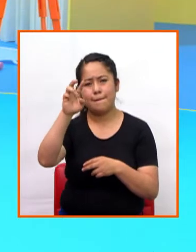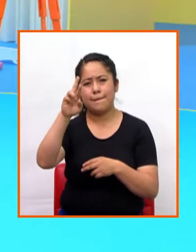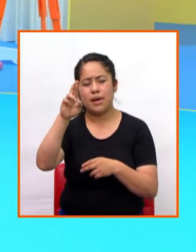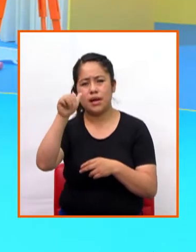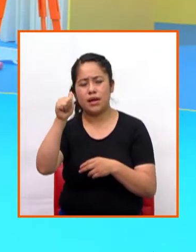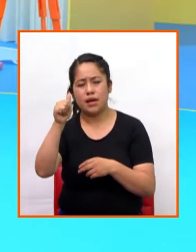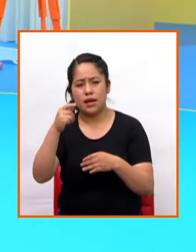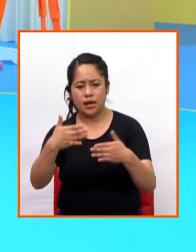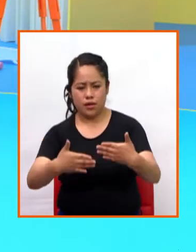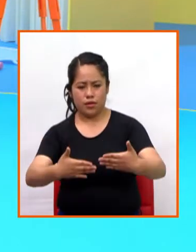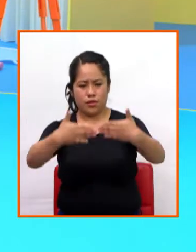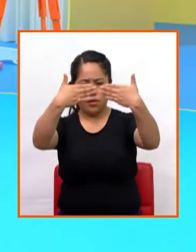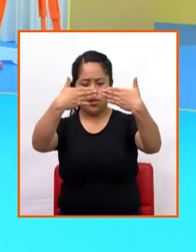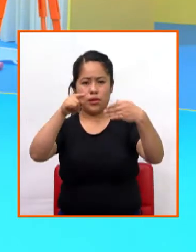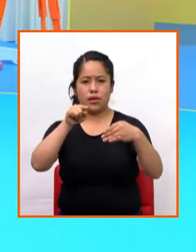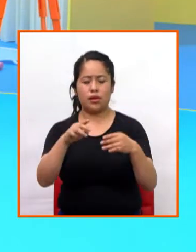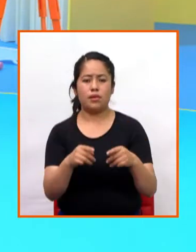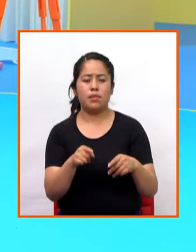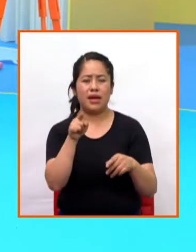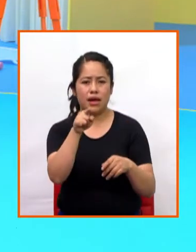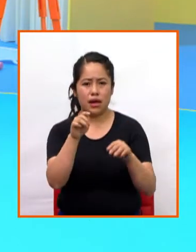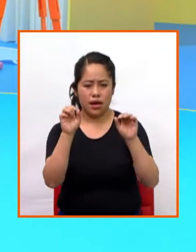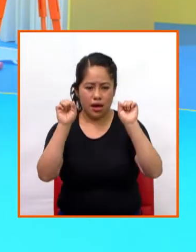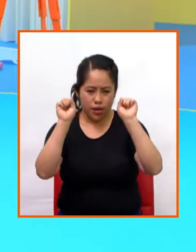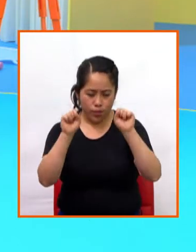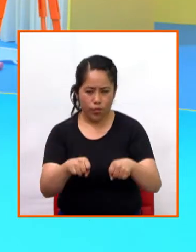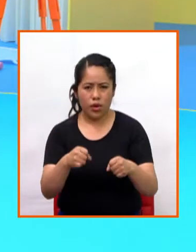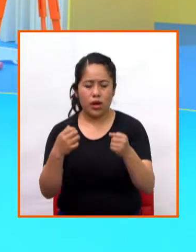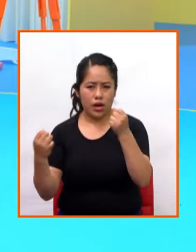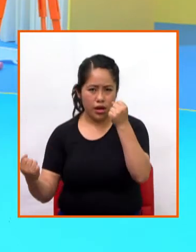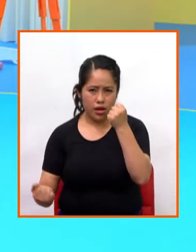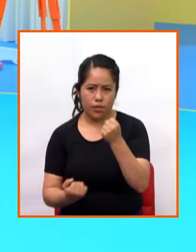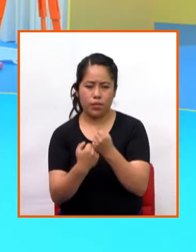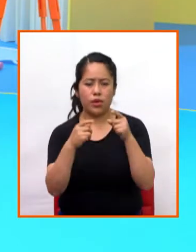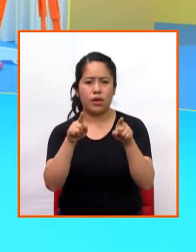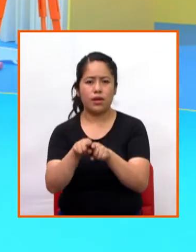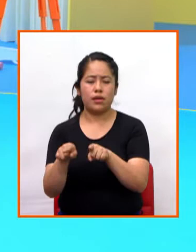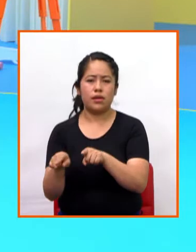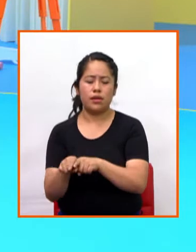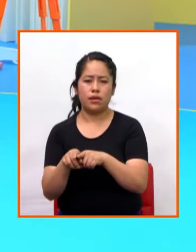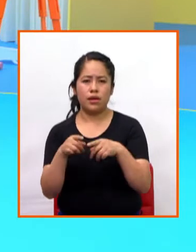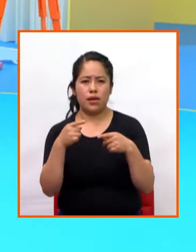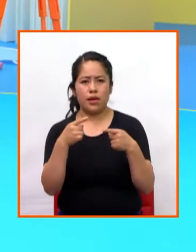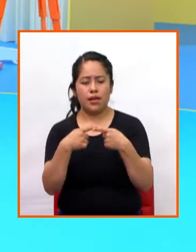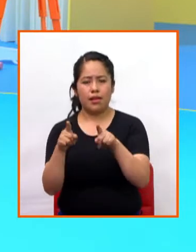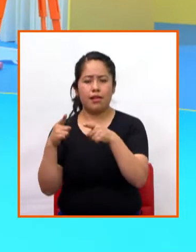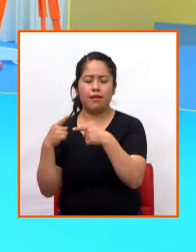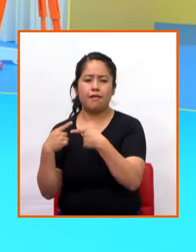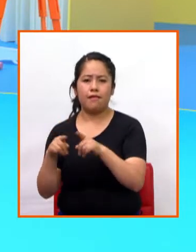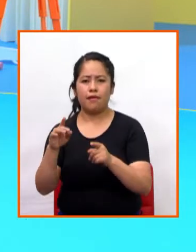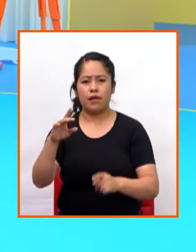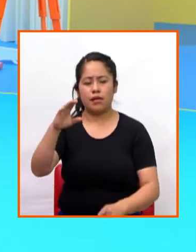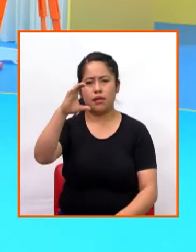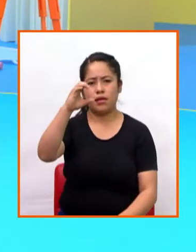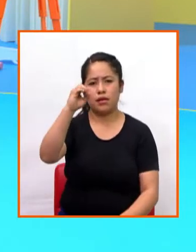que permite el intercambio de nutrientes sin que nuestras neuronas entren en contacto directo con la